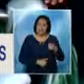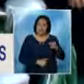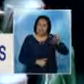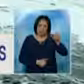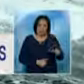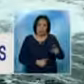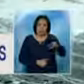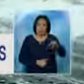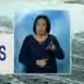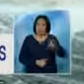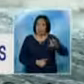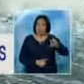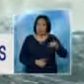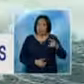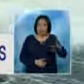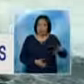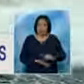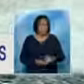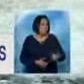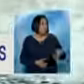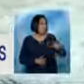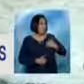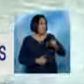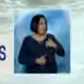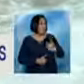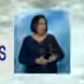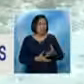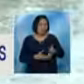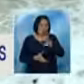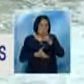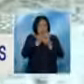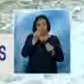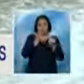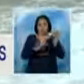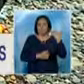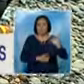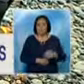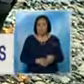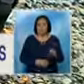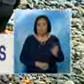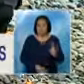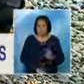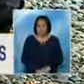Gálvez Pareja, uno de los militares que murió ahogado en la playa de Marbella el último viernes.